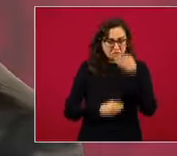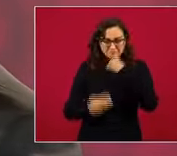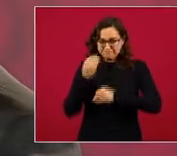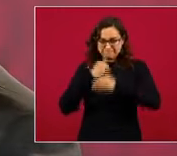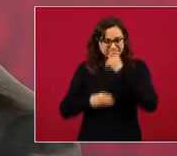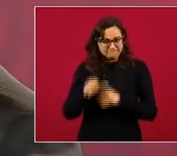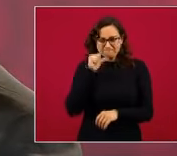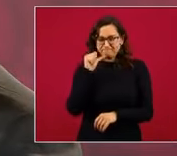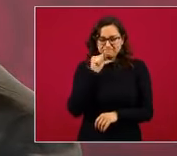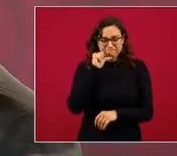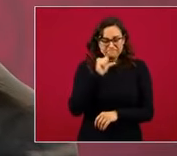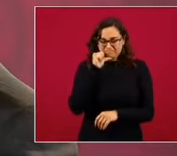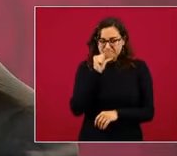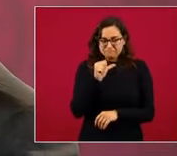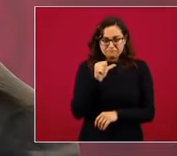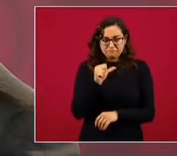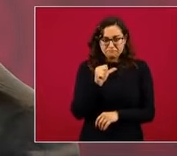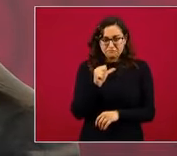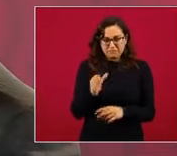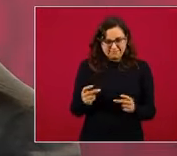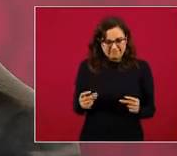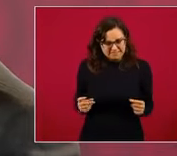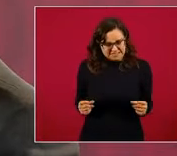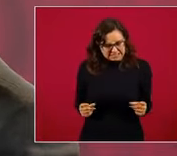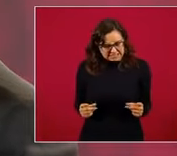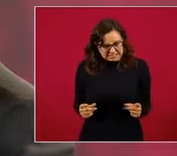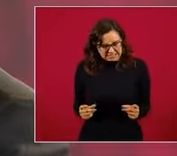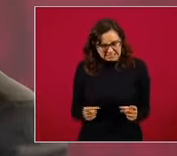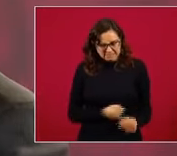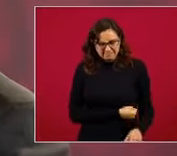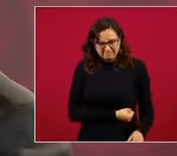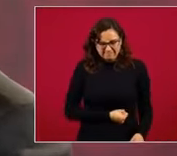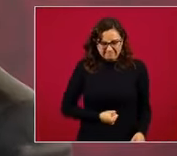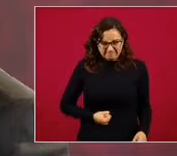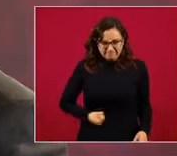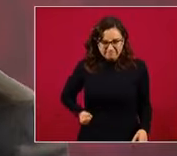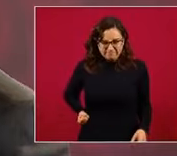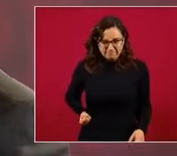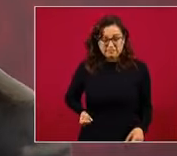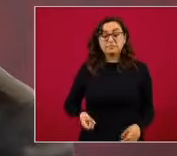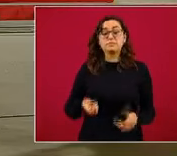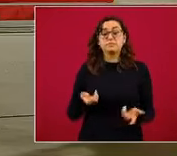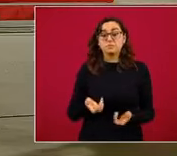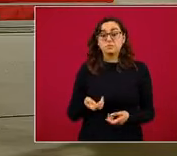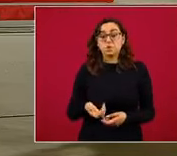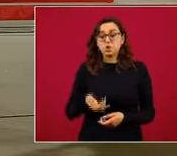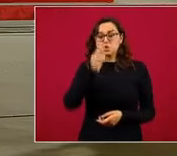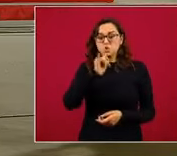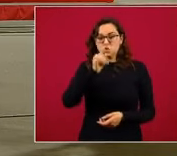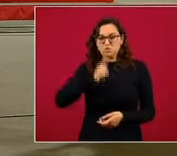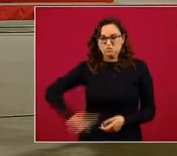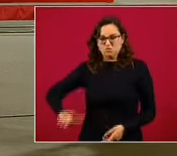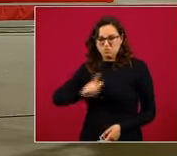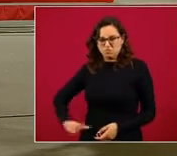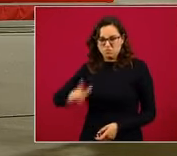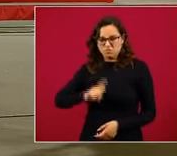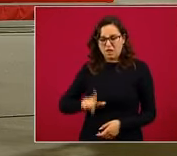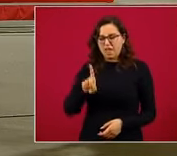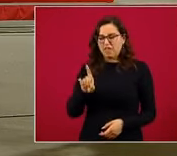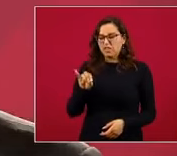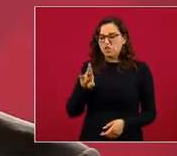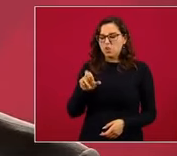algunos días previos. Hay quien dice que hasta se usan diuréticos, lo que asumo que es ilegal